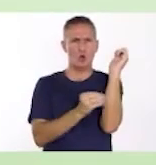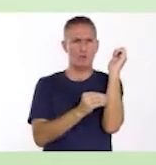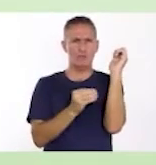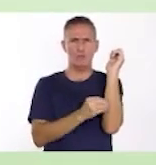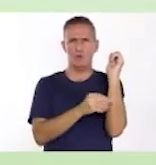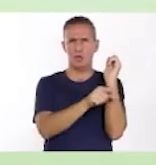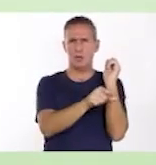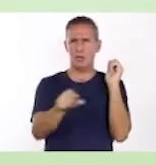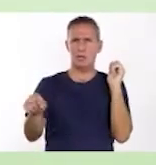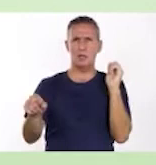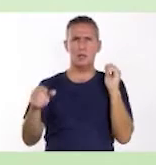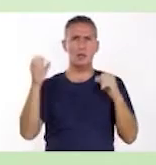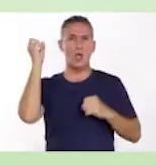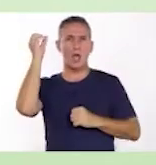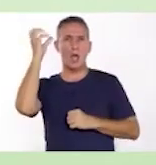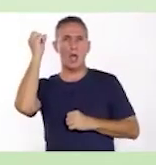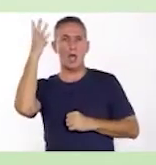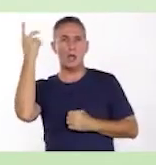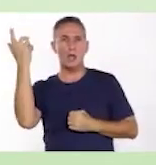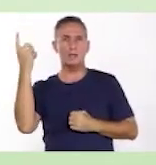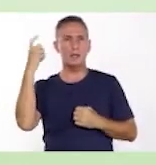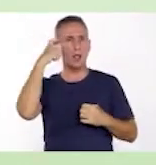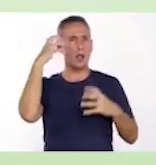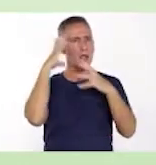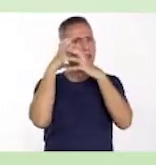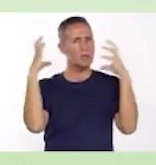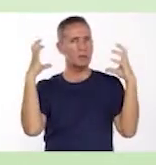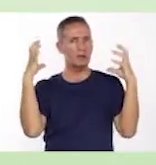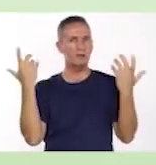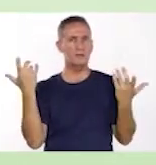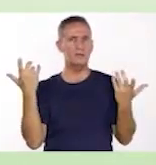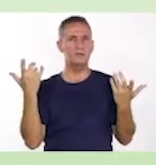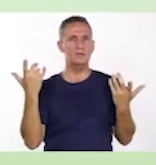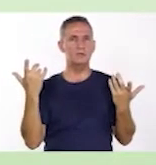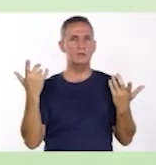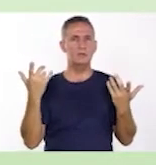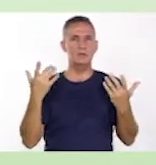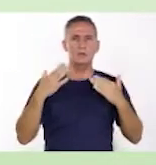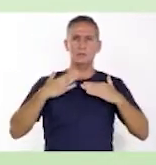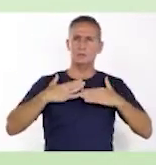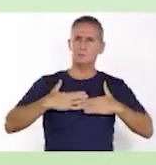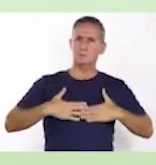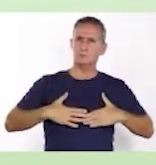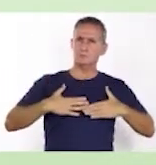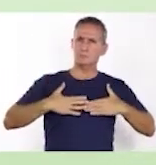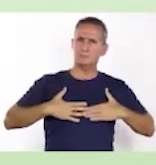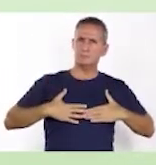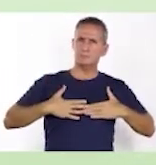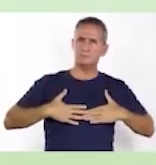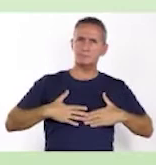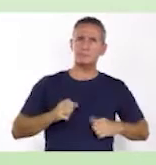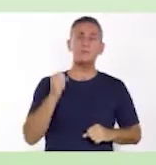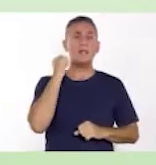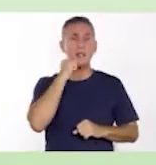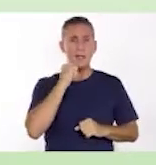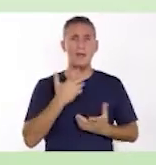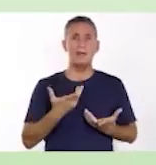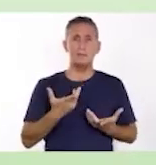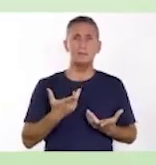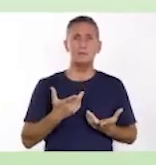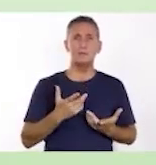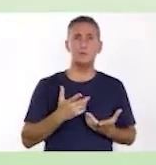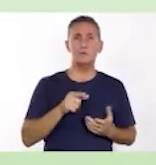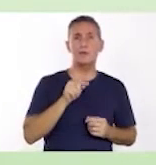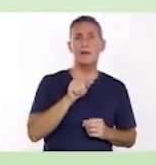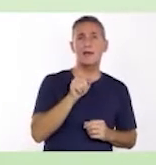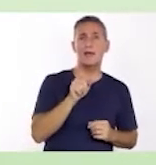fortaleza, por adivinar, por ser inteligente, por ser mesurado. También lo que ocurre en el